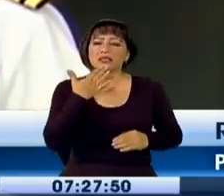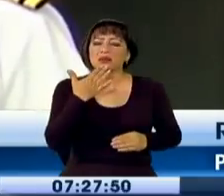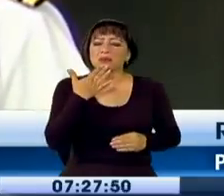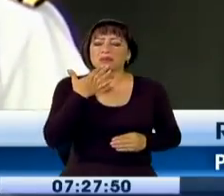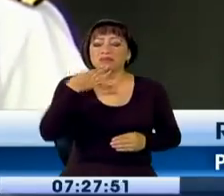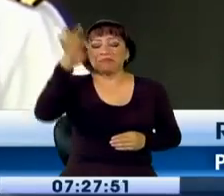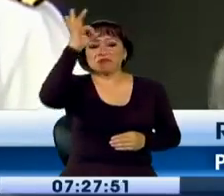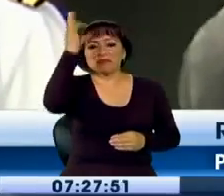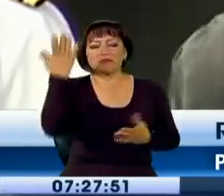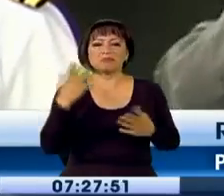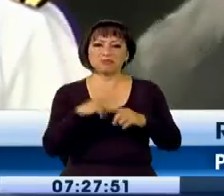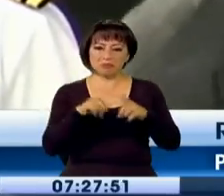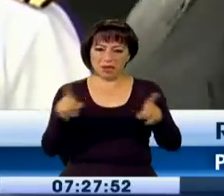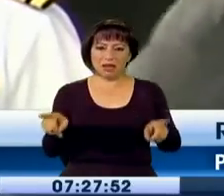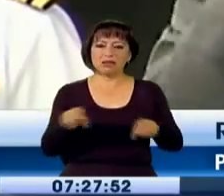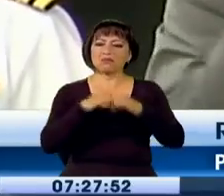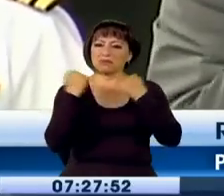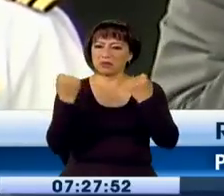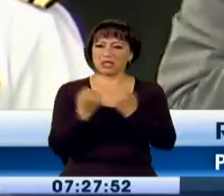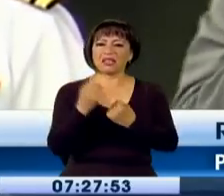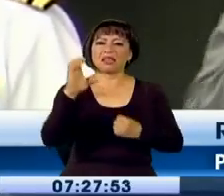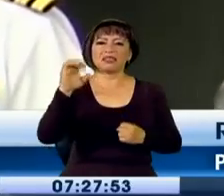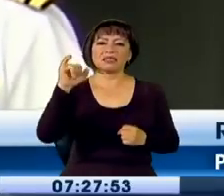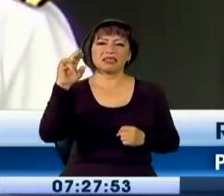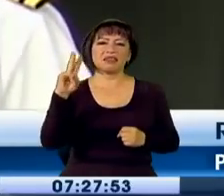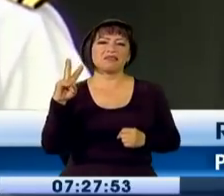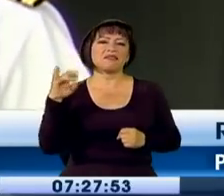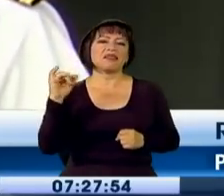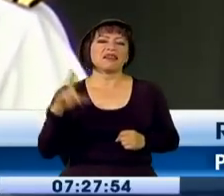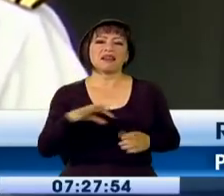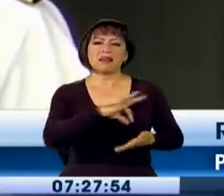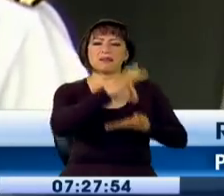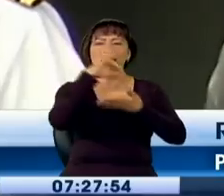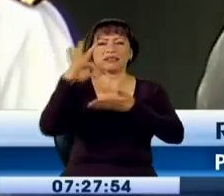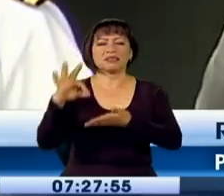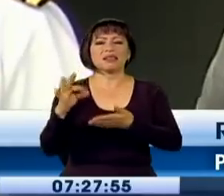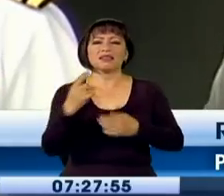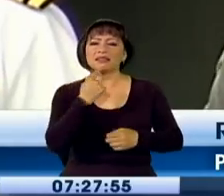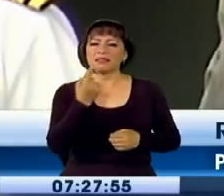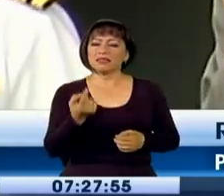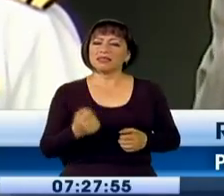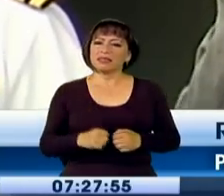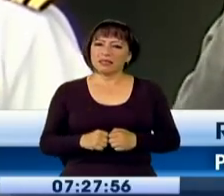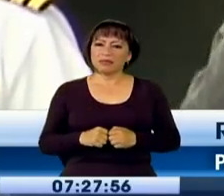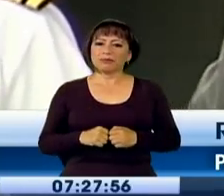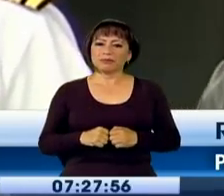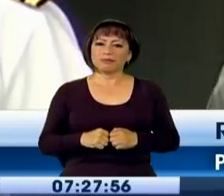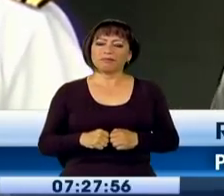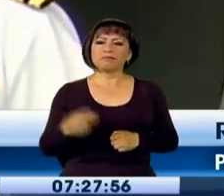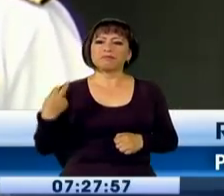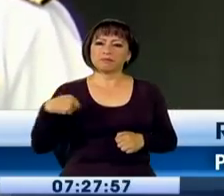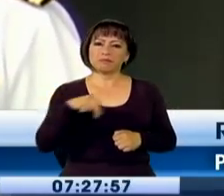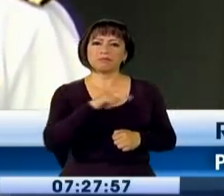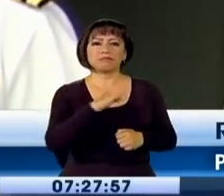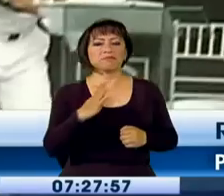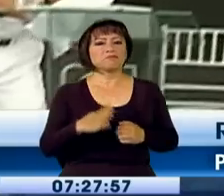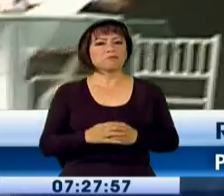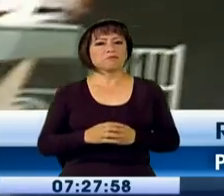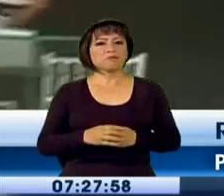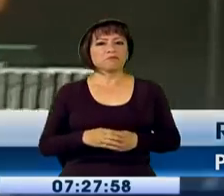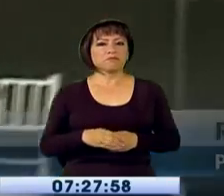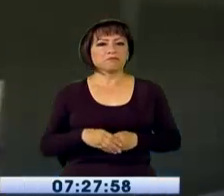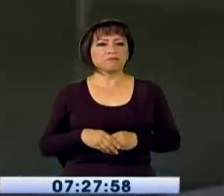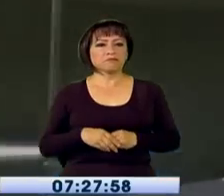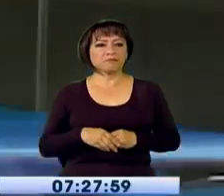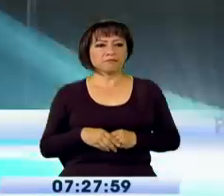¿no? Pero se llaman representantes de la sociedad civil. Comisión en realidad repleta de opositores al gobierno. Allí